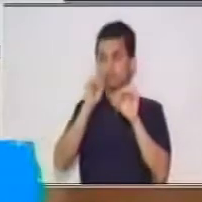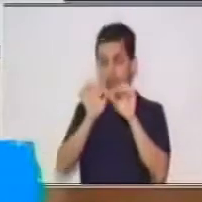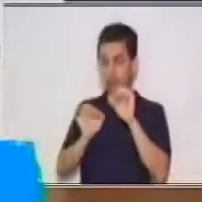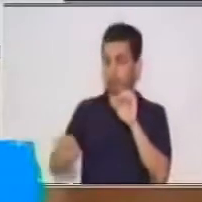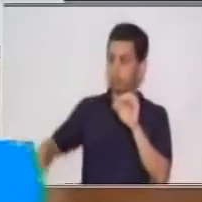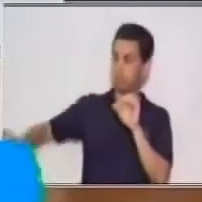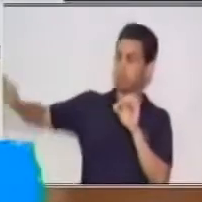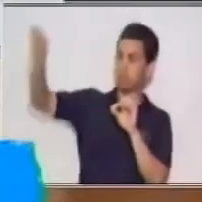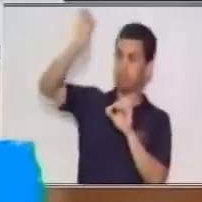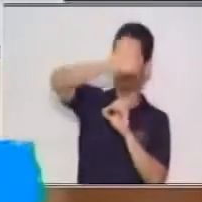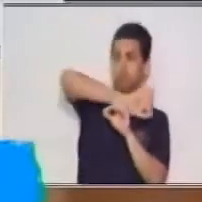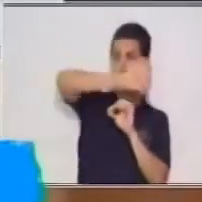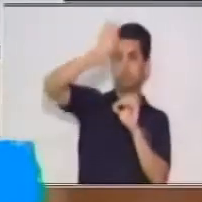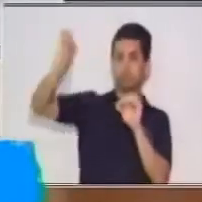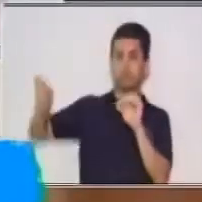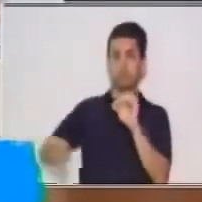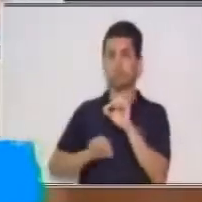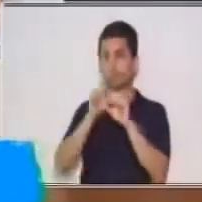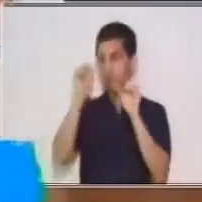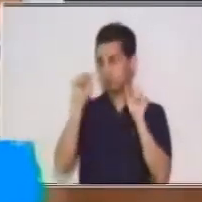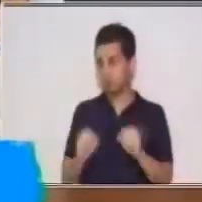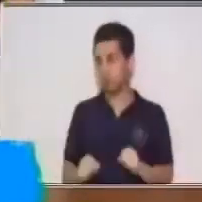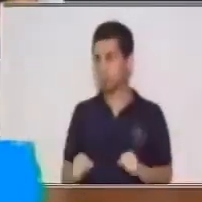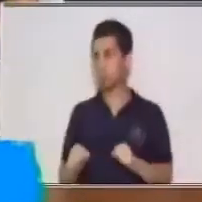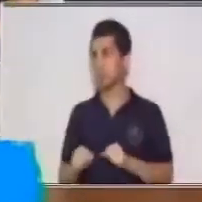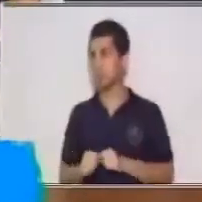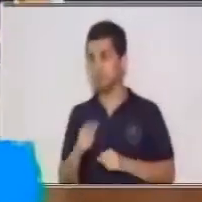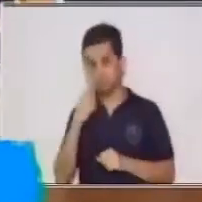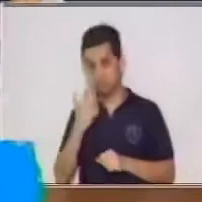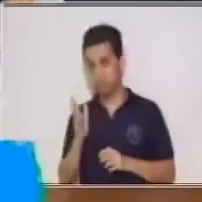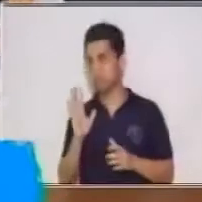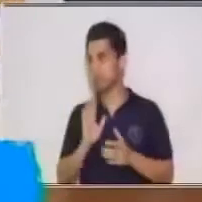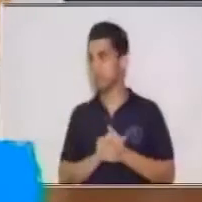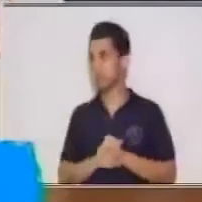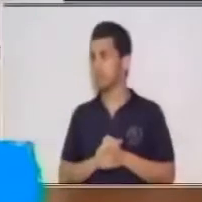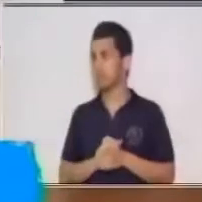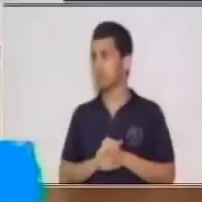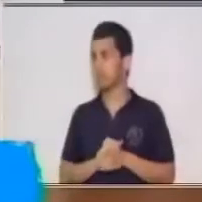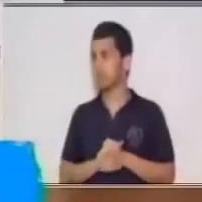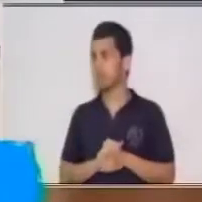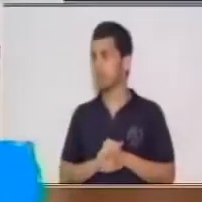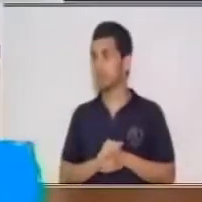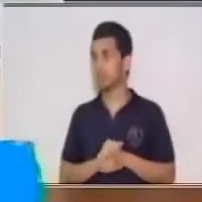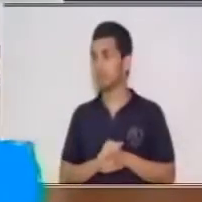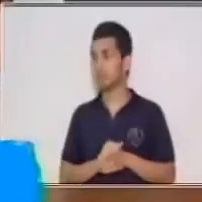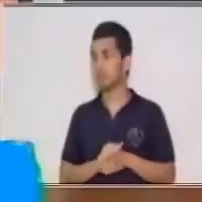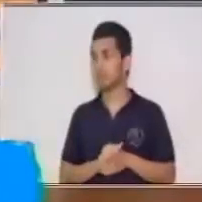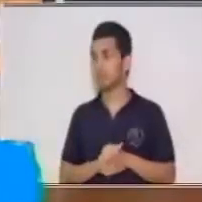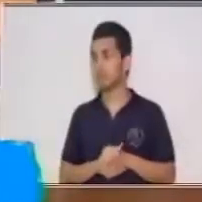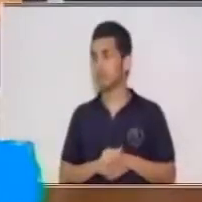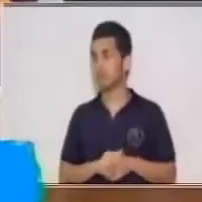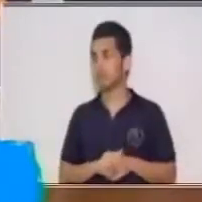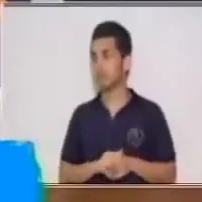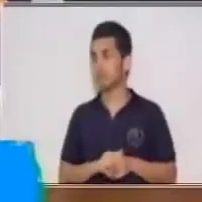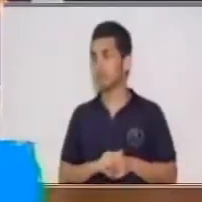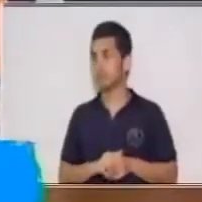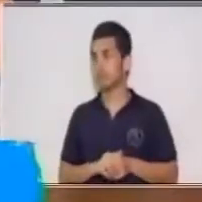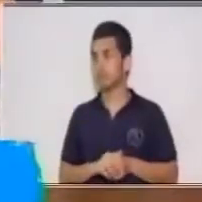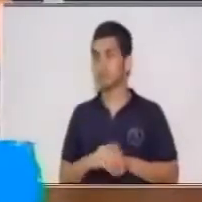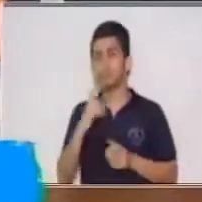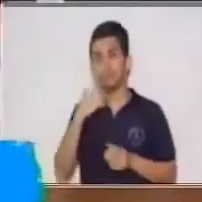dibujar alrededor un círculo. ¿Te ha quedado la figura? Muy bien. Ahora vamos a tomar sus